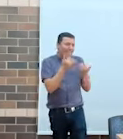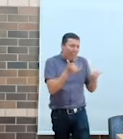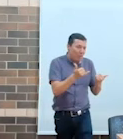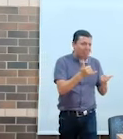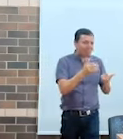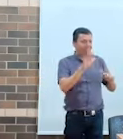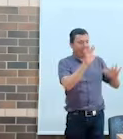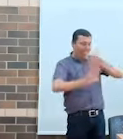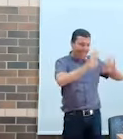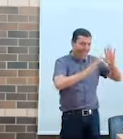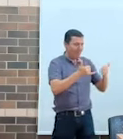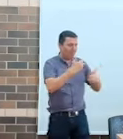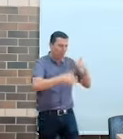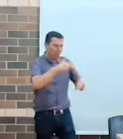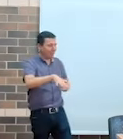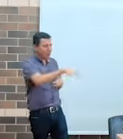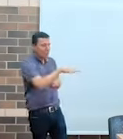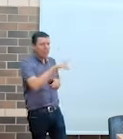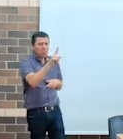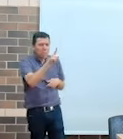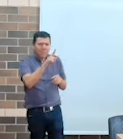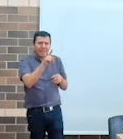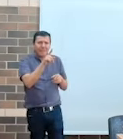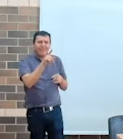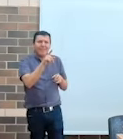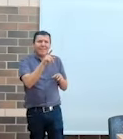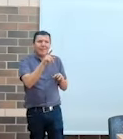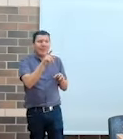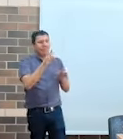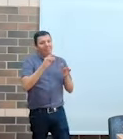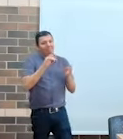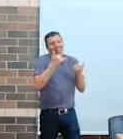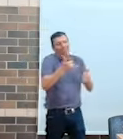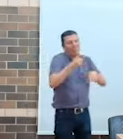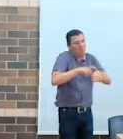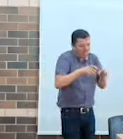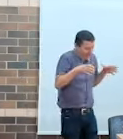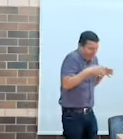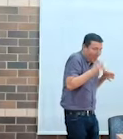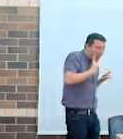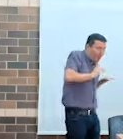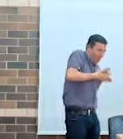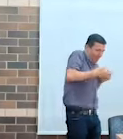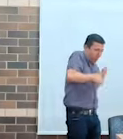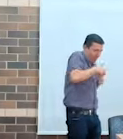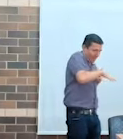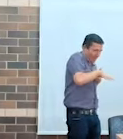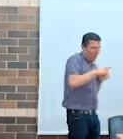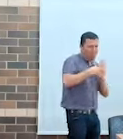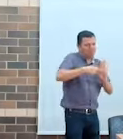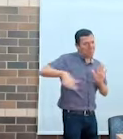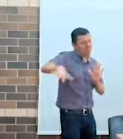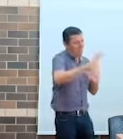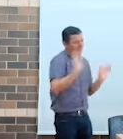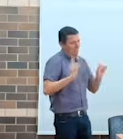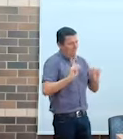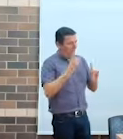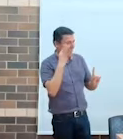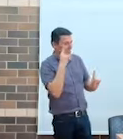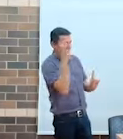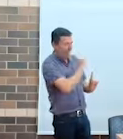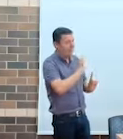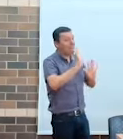que quizás tenga que ver con eso. Quizás crea algunas confusiones, se generen problemas, pero el momento que está